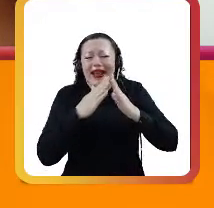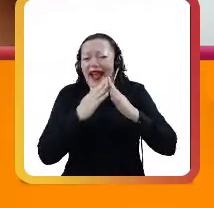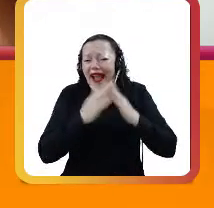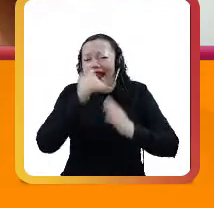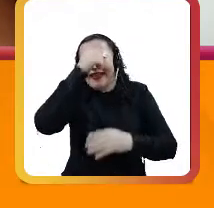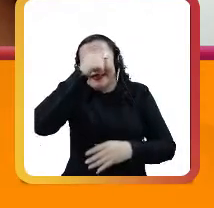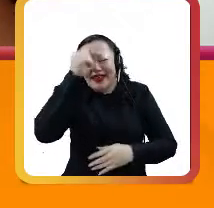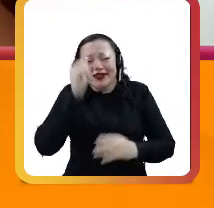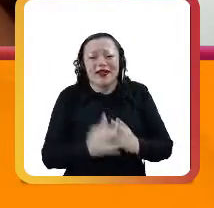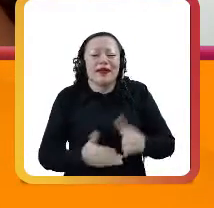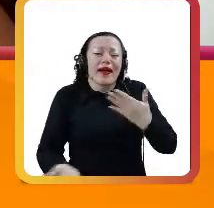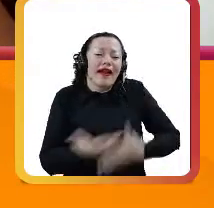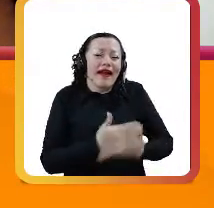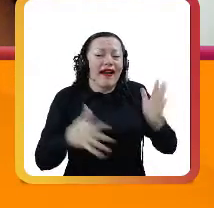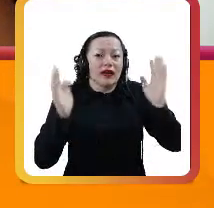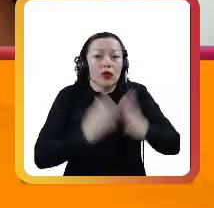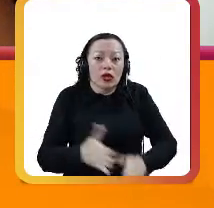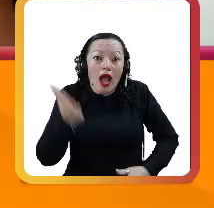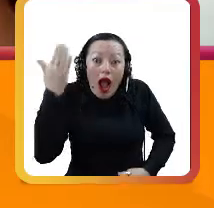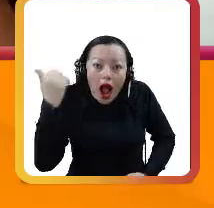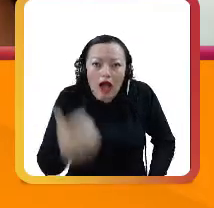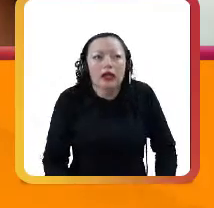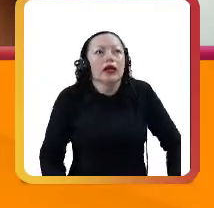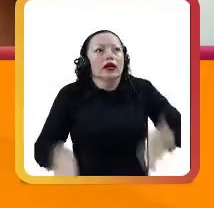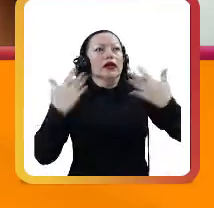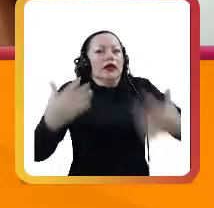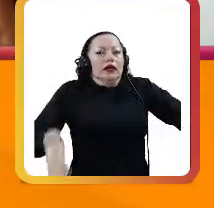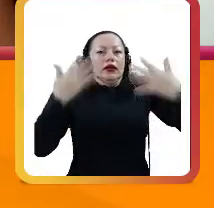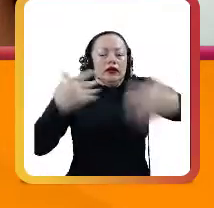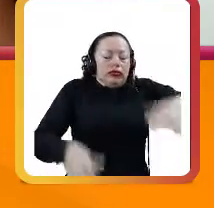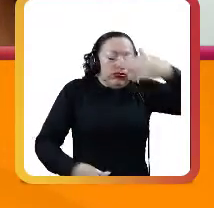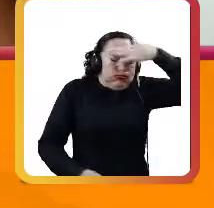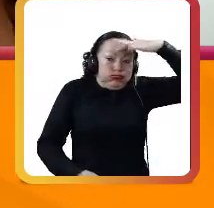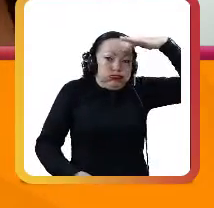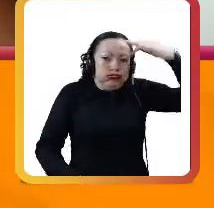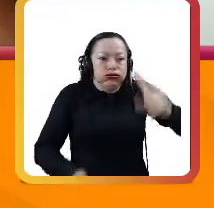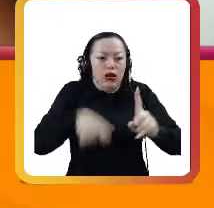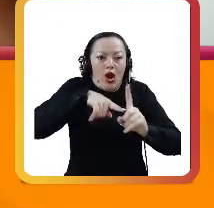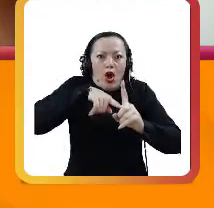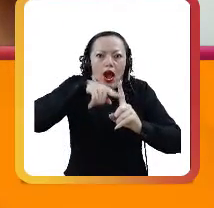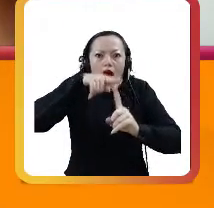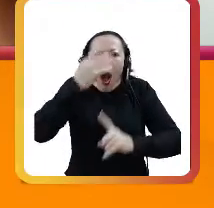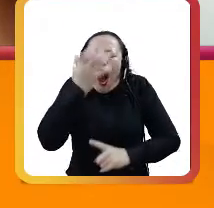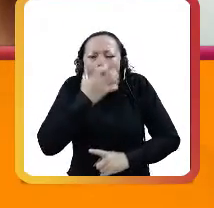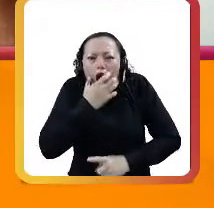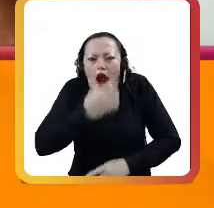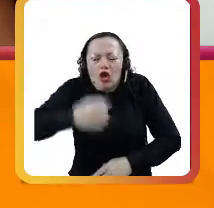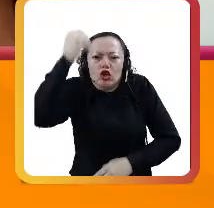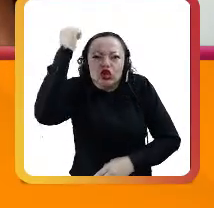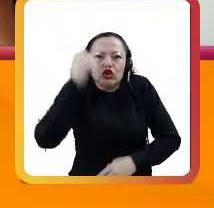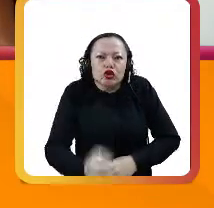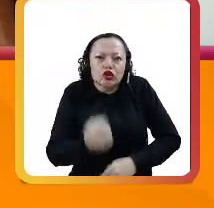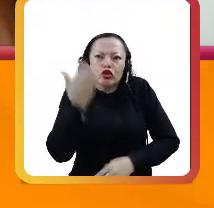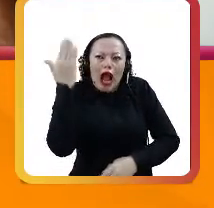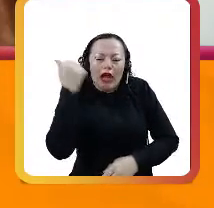poder compartir sin tanto calor, porque ayer la temperatura estaba, Dios santo, súper alta. Bastante, uy, sí, ayer